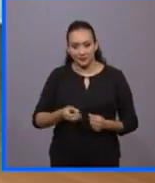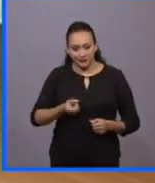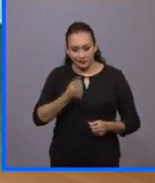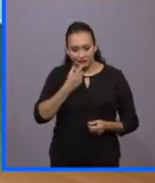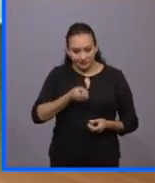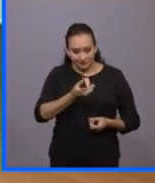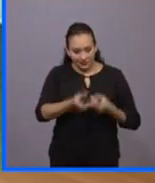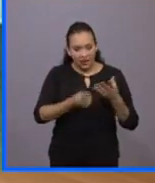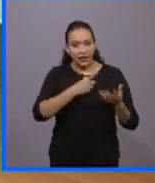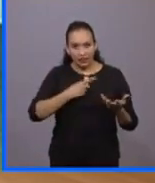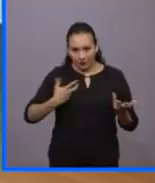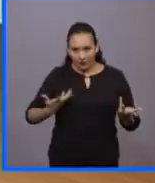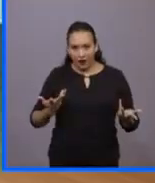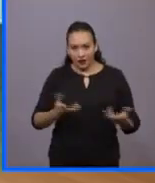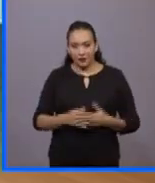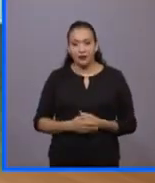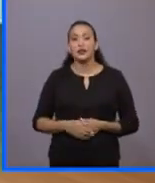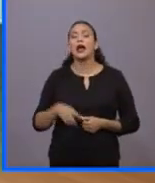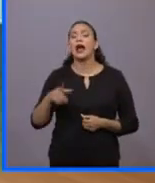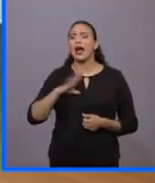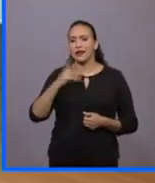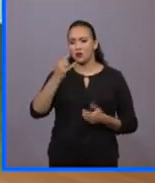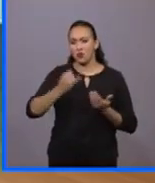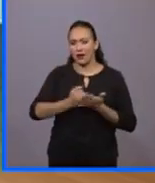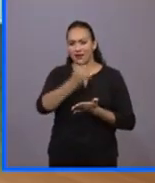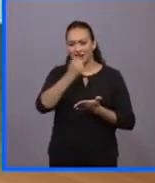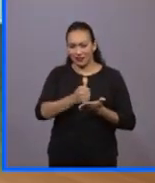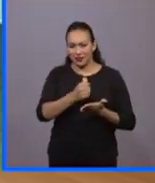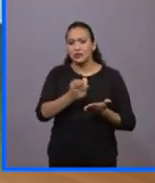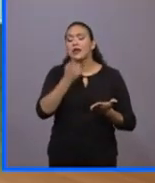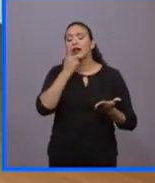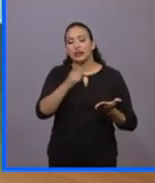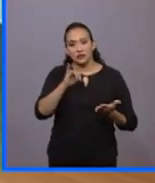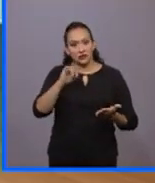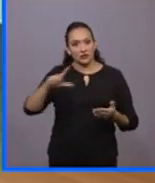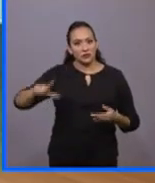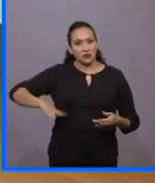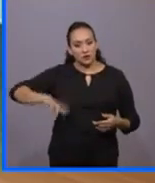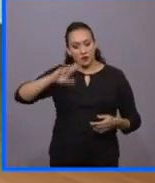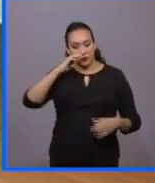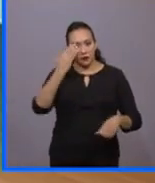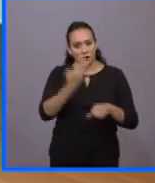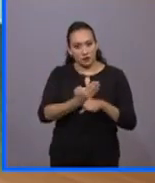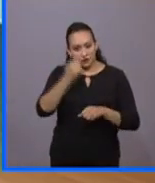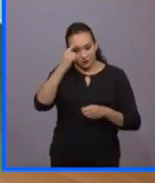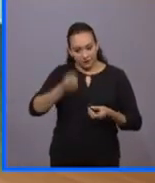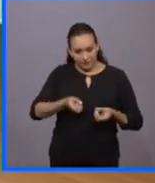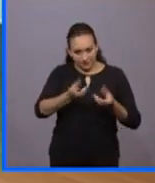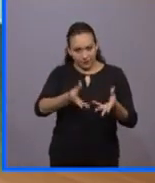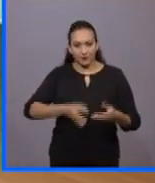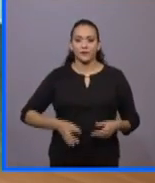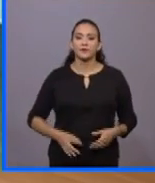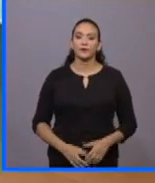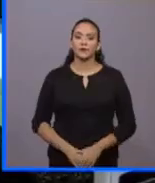Interamericana, sentencia que nos explica la Unidad de Conocimiento Científico y Derechos Humanos de la Suprema Corte.